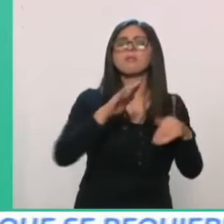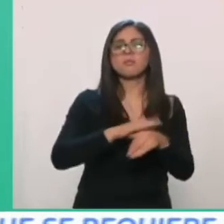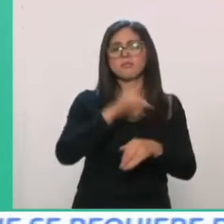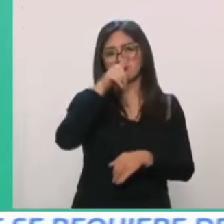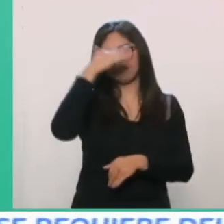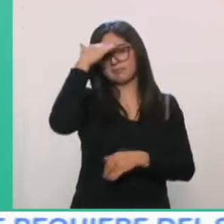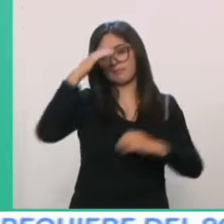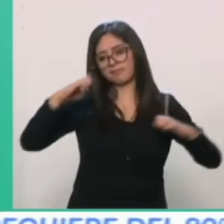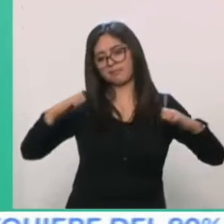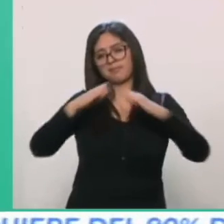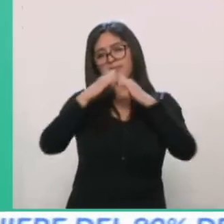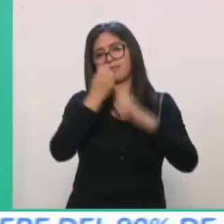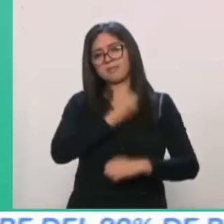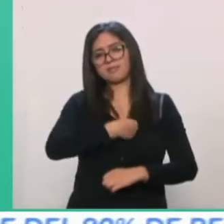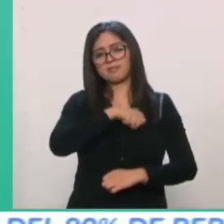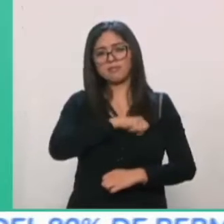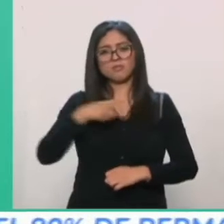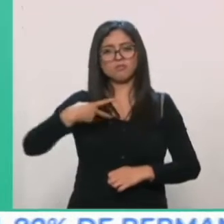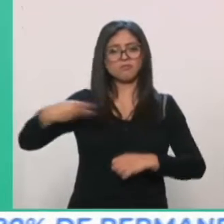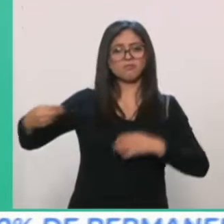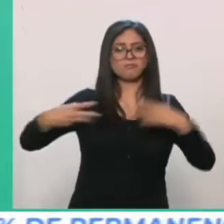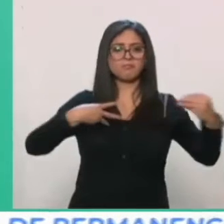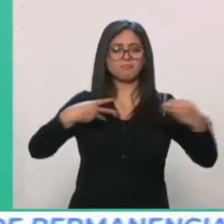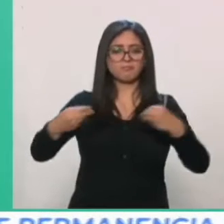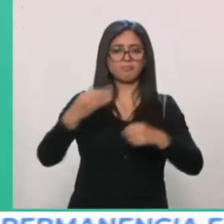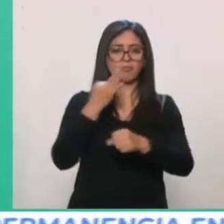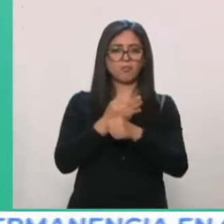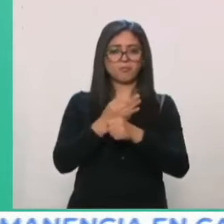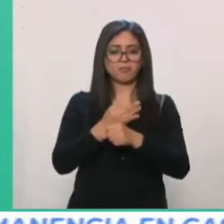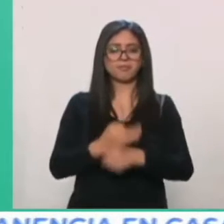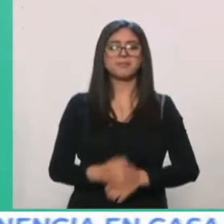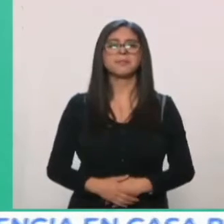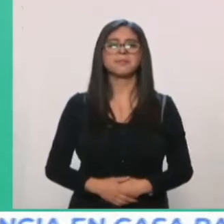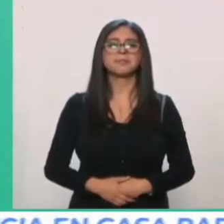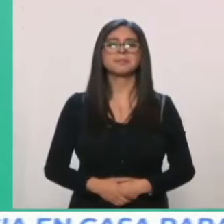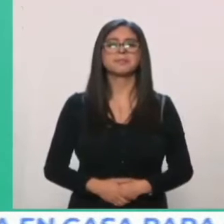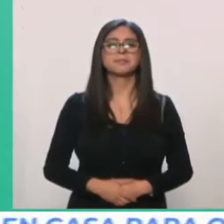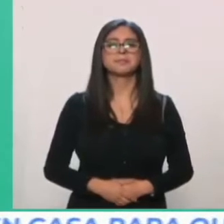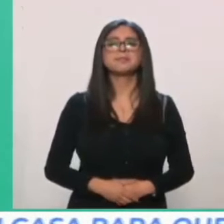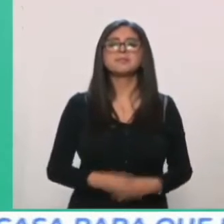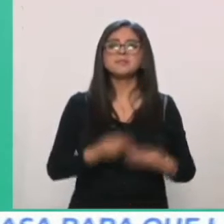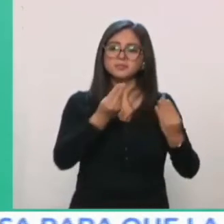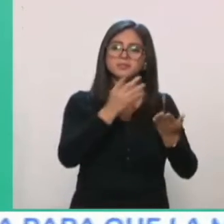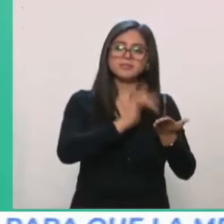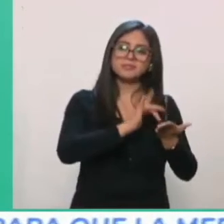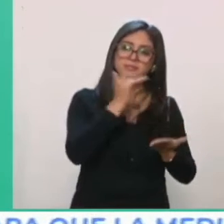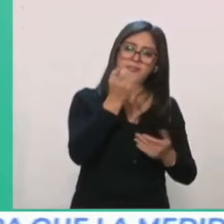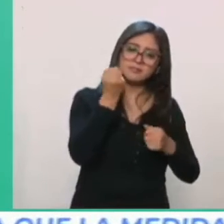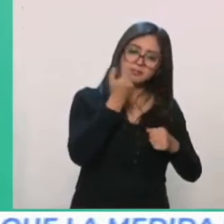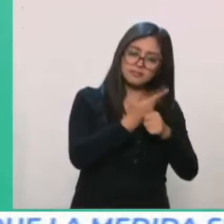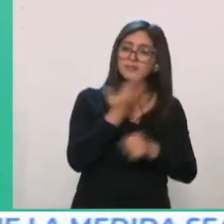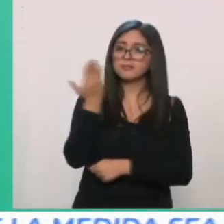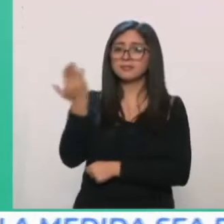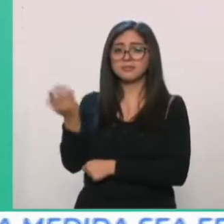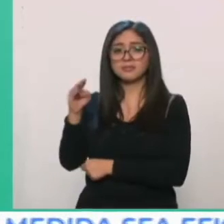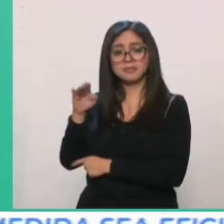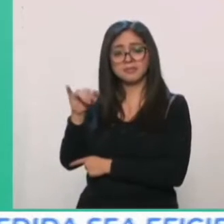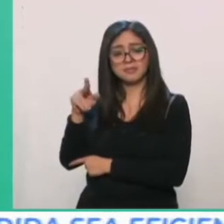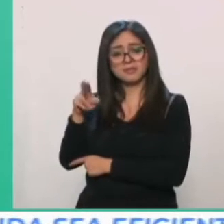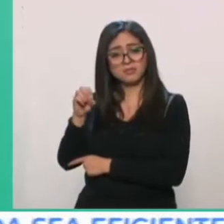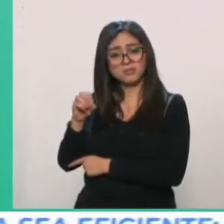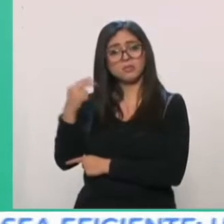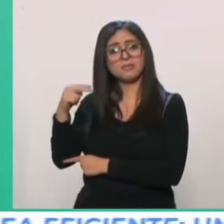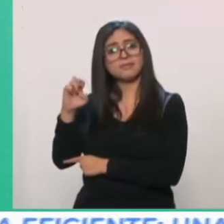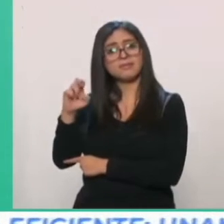esta situación pandémica que vivimos. Muchísimas gracias, secretario. Ministro Enrique Abogadro, bueno,